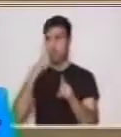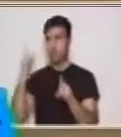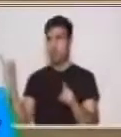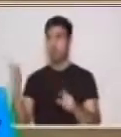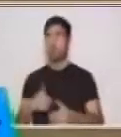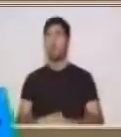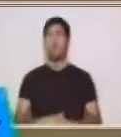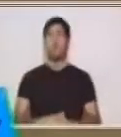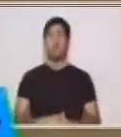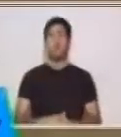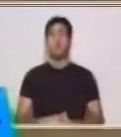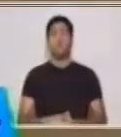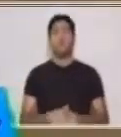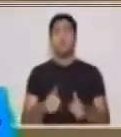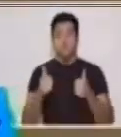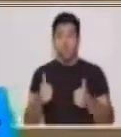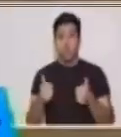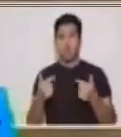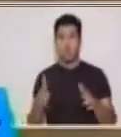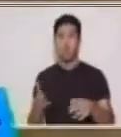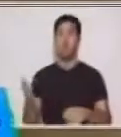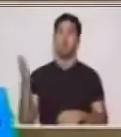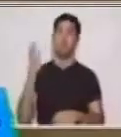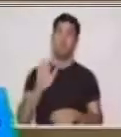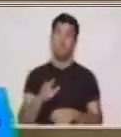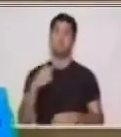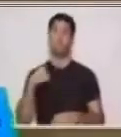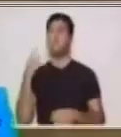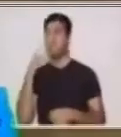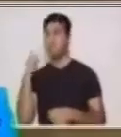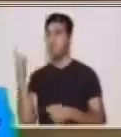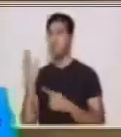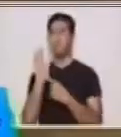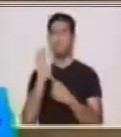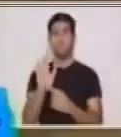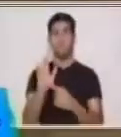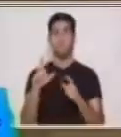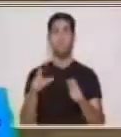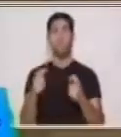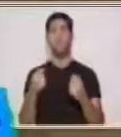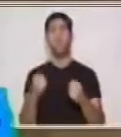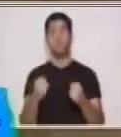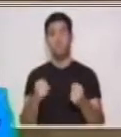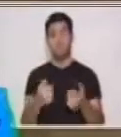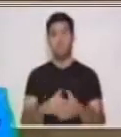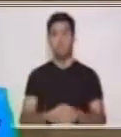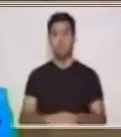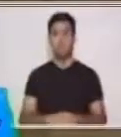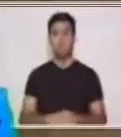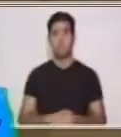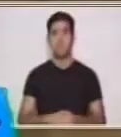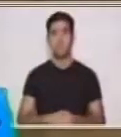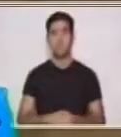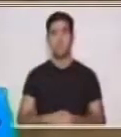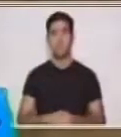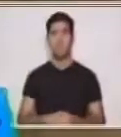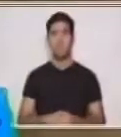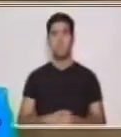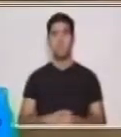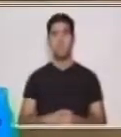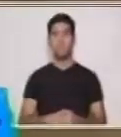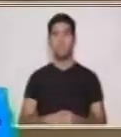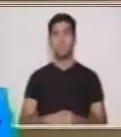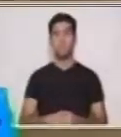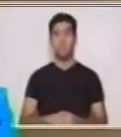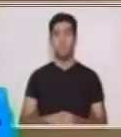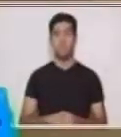Realmente después son los que vamos a colocar del lado contrario porque estos van a quedar ya en otra posición, pero necesitas tener